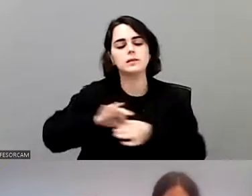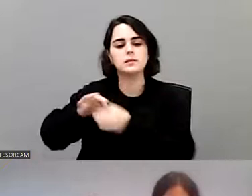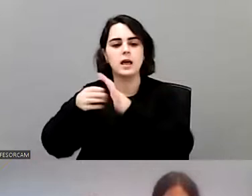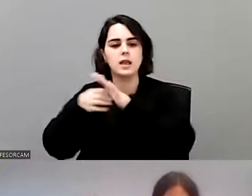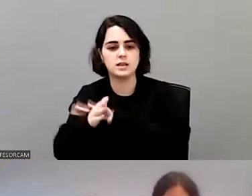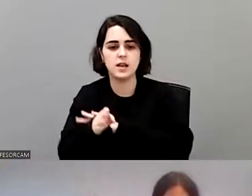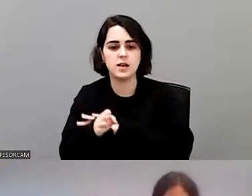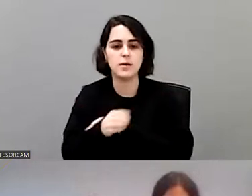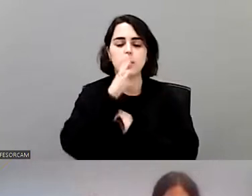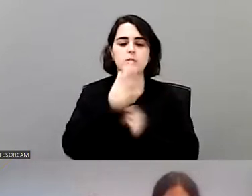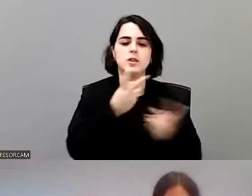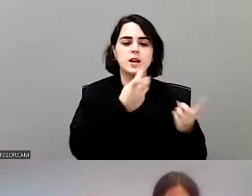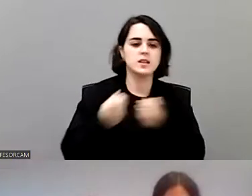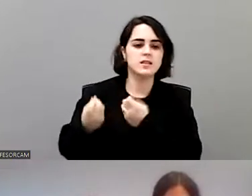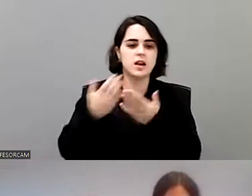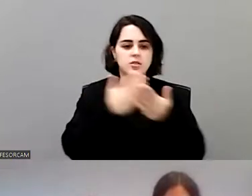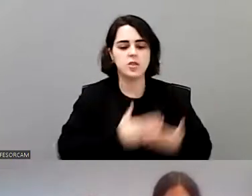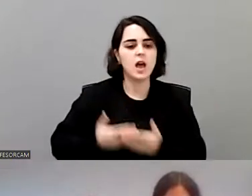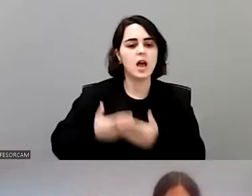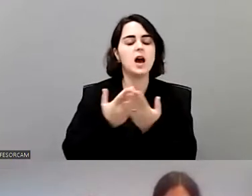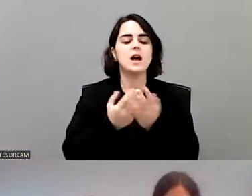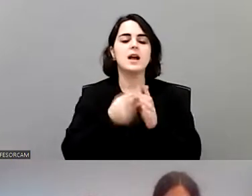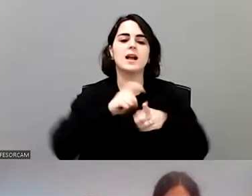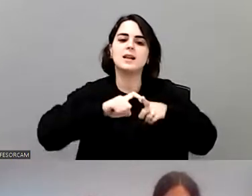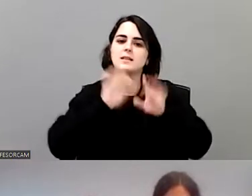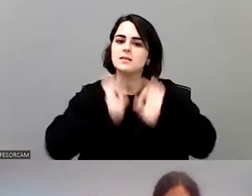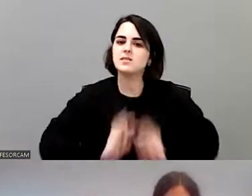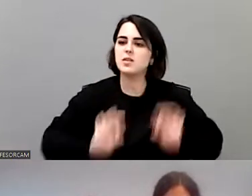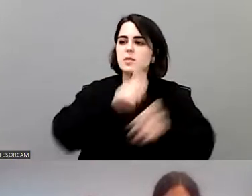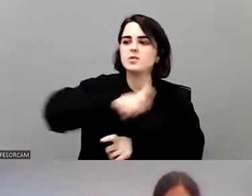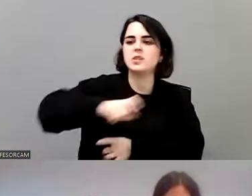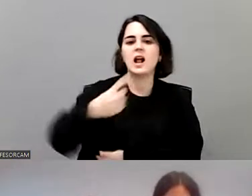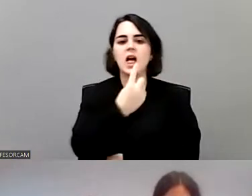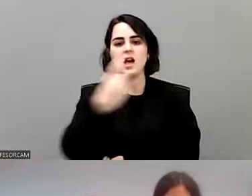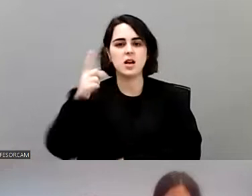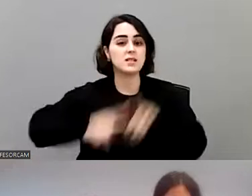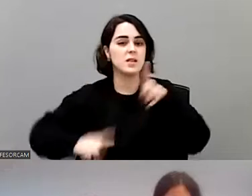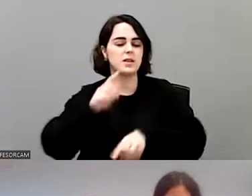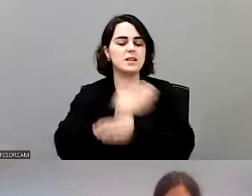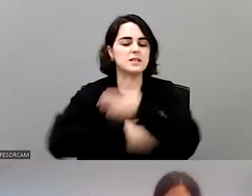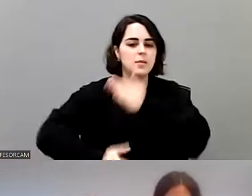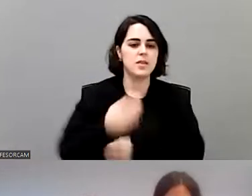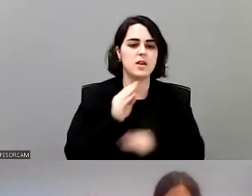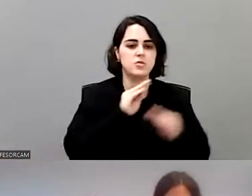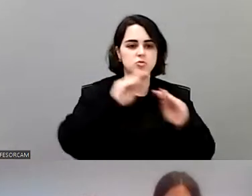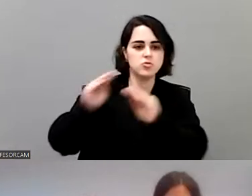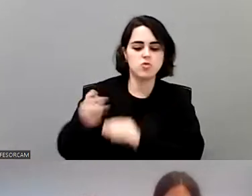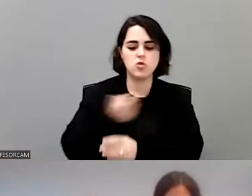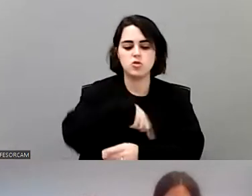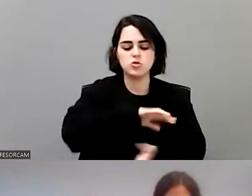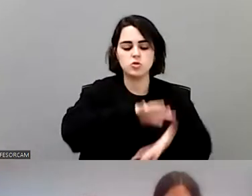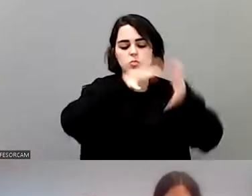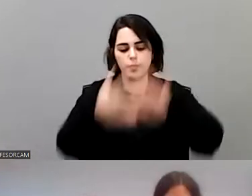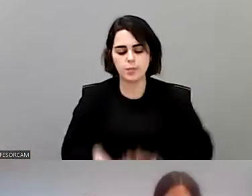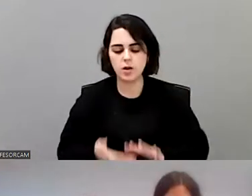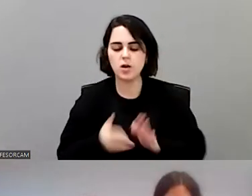necesario estudiar en particular las necesidades de accesibilidad que tiene cada persona en función de su discapacidad, y esto lo vamos a abordar, lo van a abordar